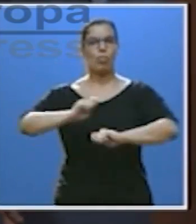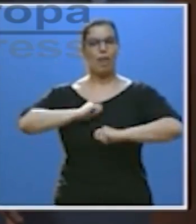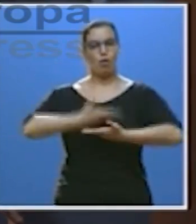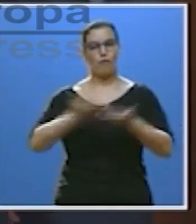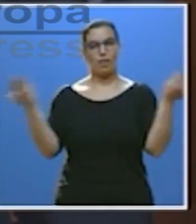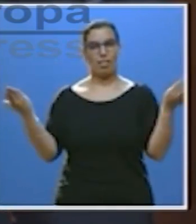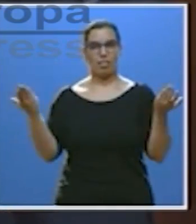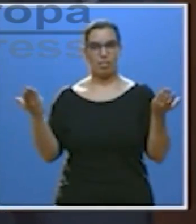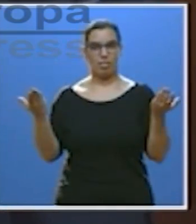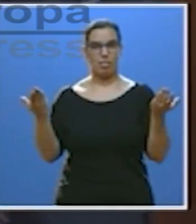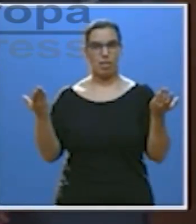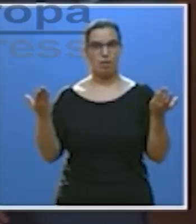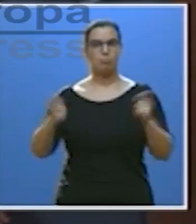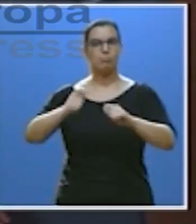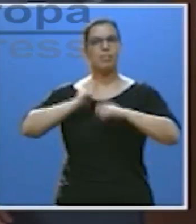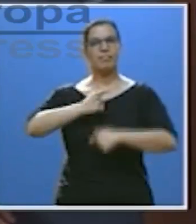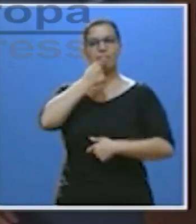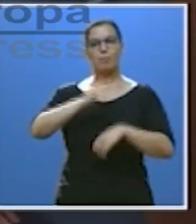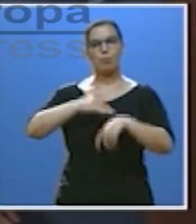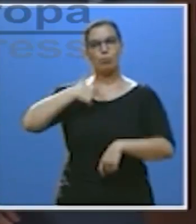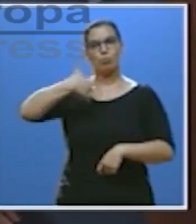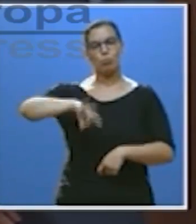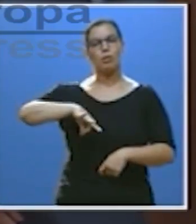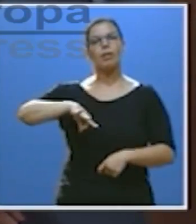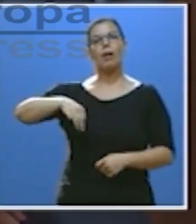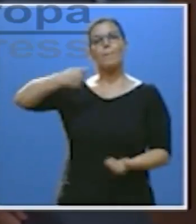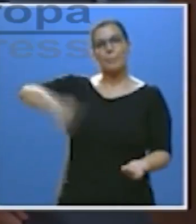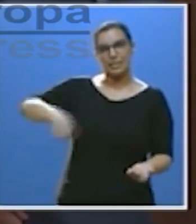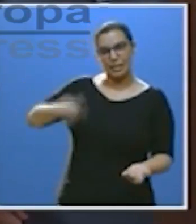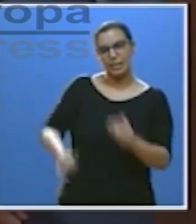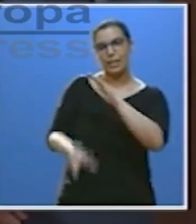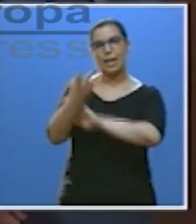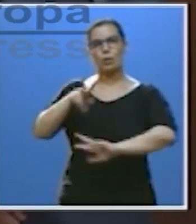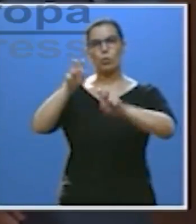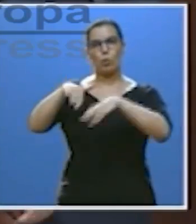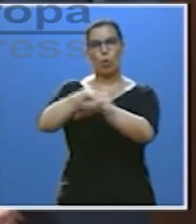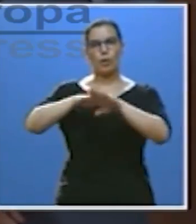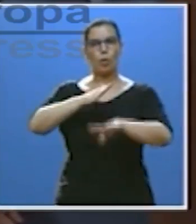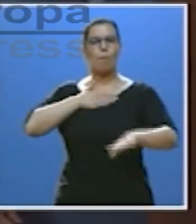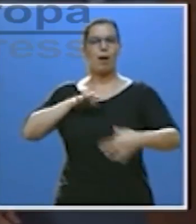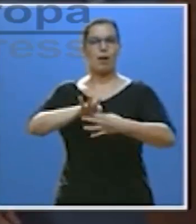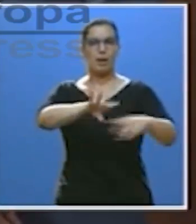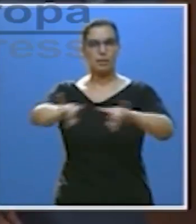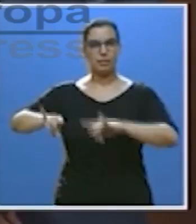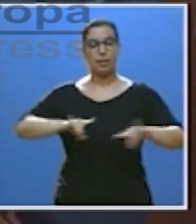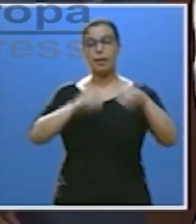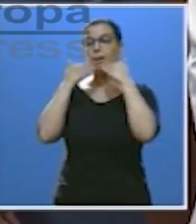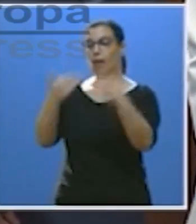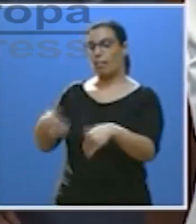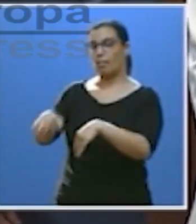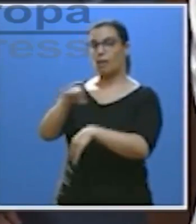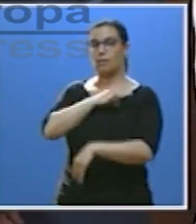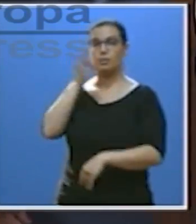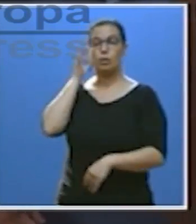hacen posible esta presidencia y la conformación de un nuevo gobierno para nuestra tierra. Gracias, señora ministra, por